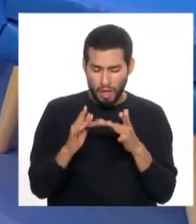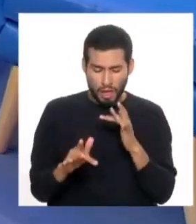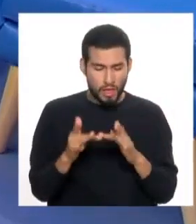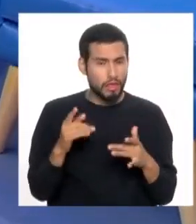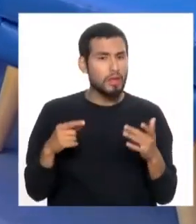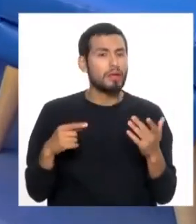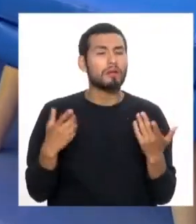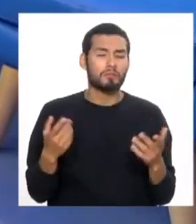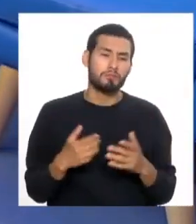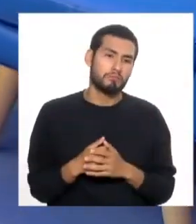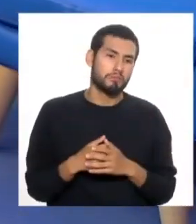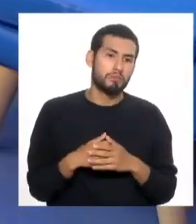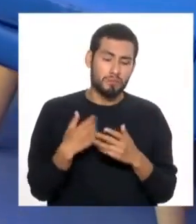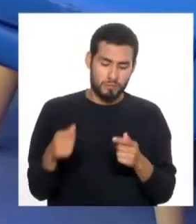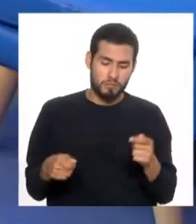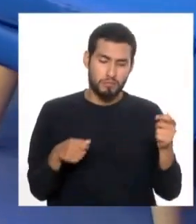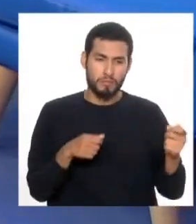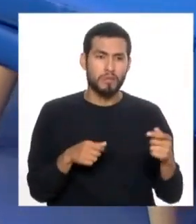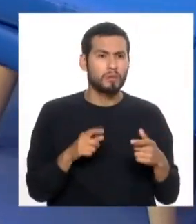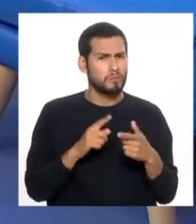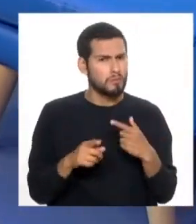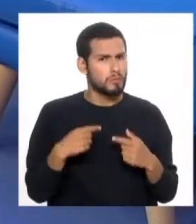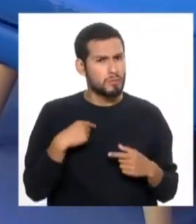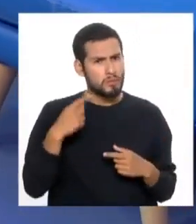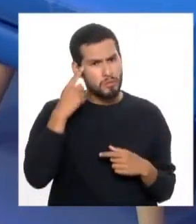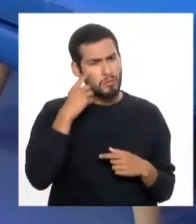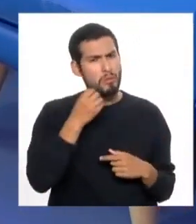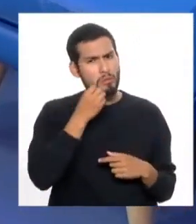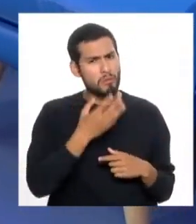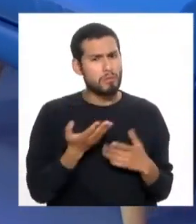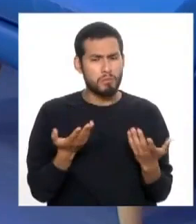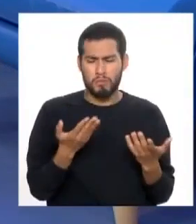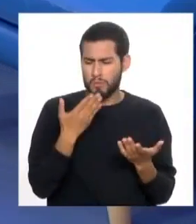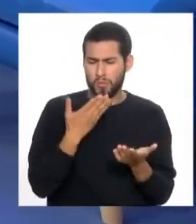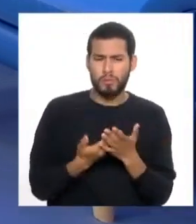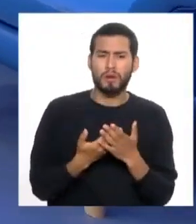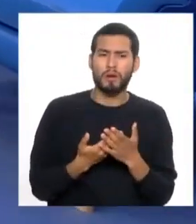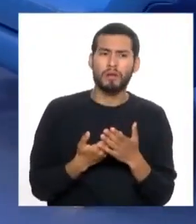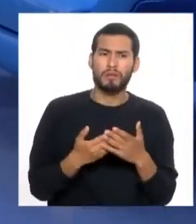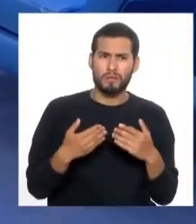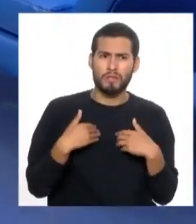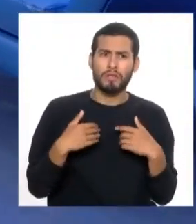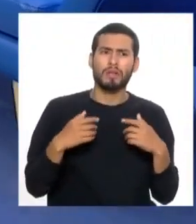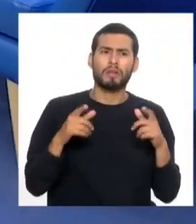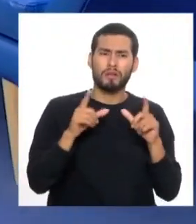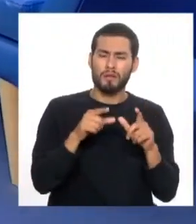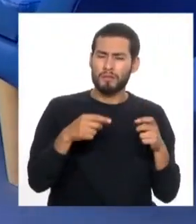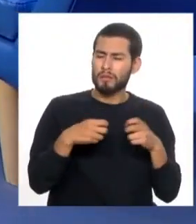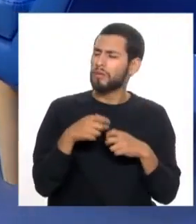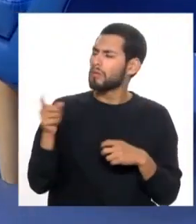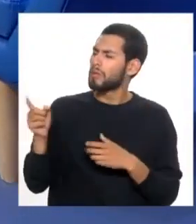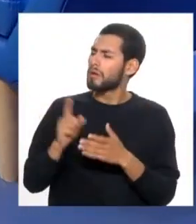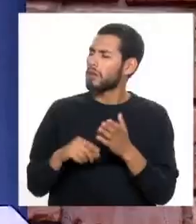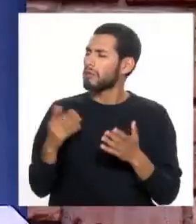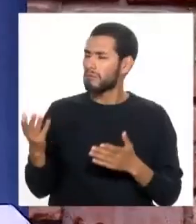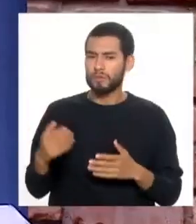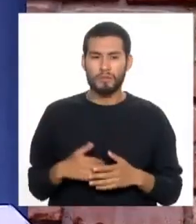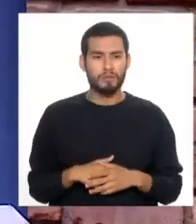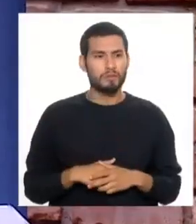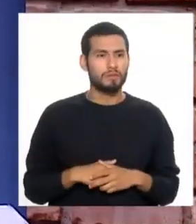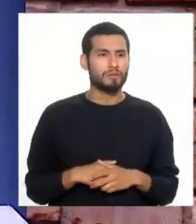yo, entonces para que también la tenga. Pero me parece muy, muy útil tener esta licencia. ¿Tú qué licencia tienes? La